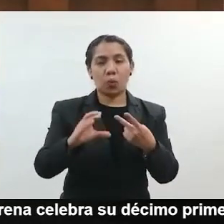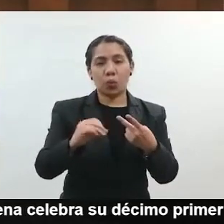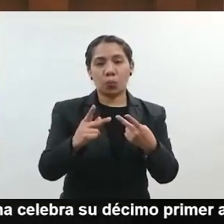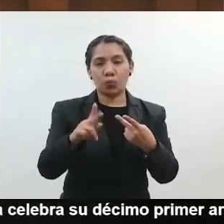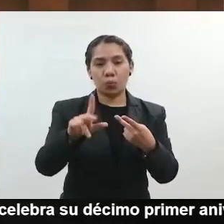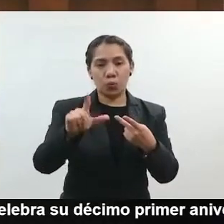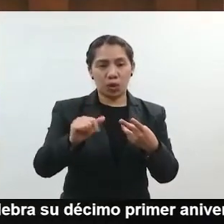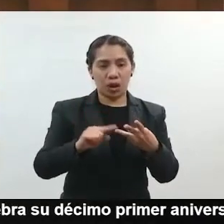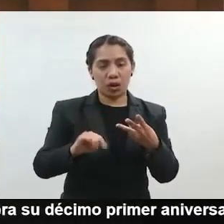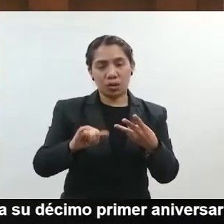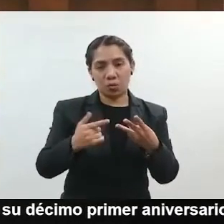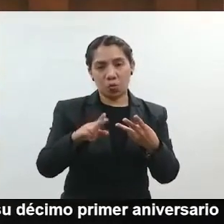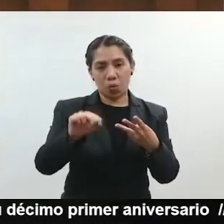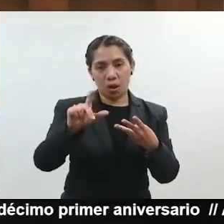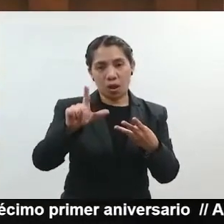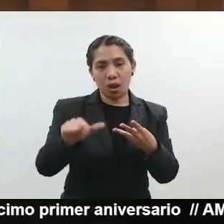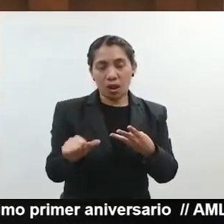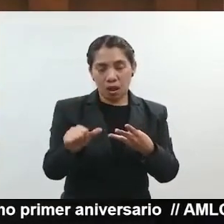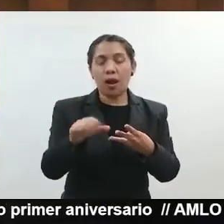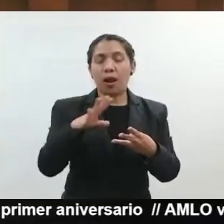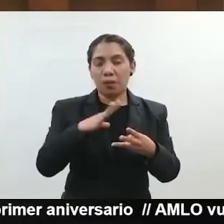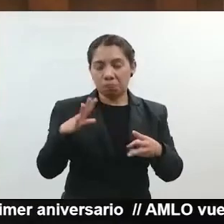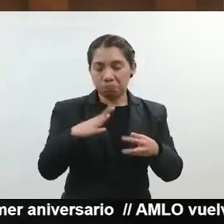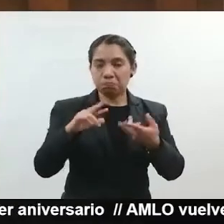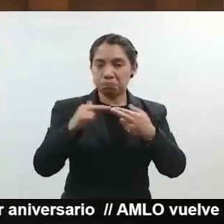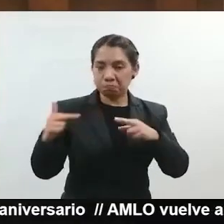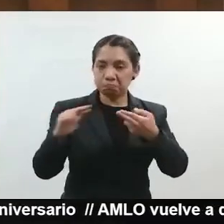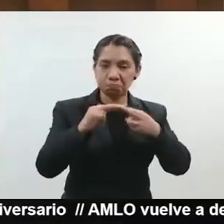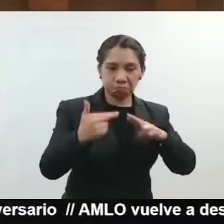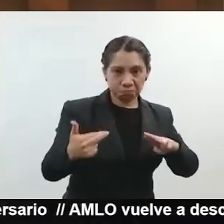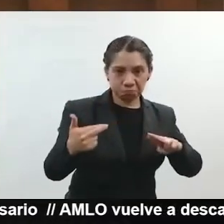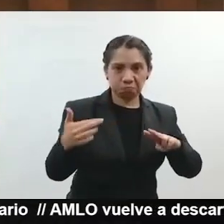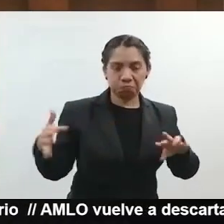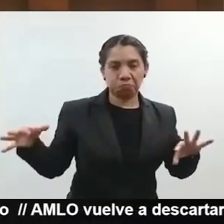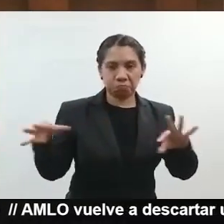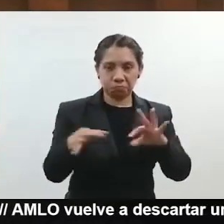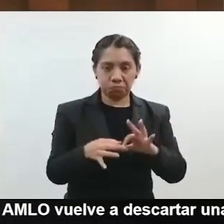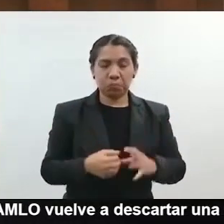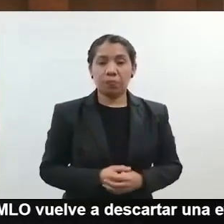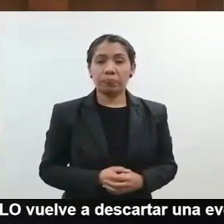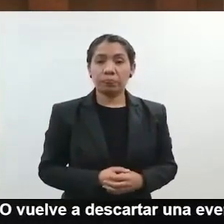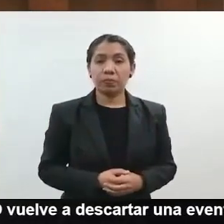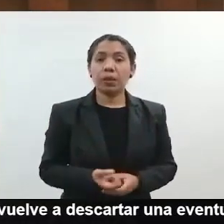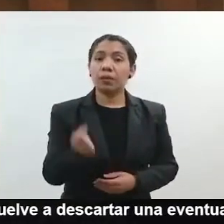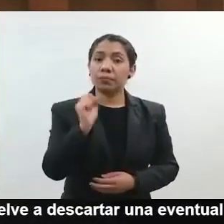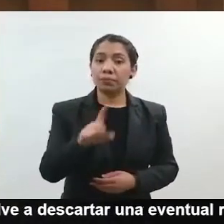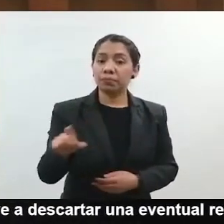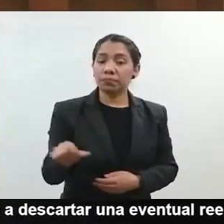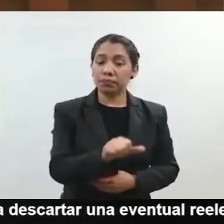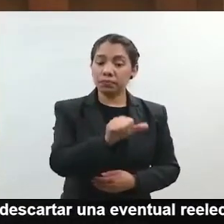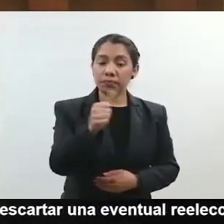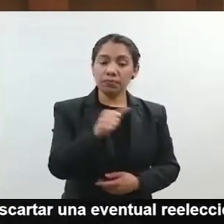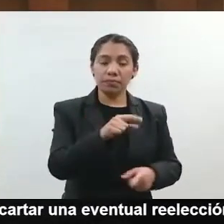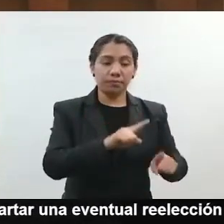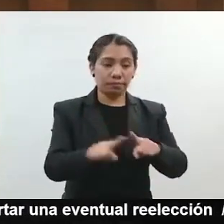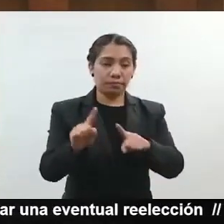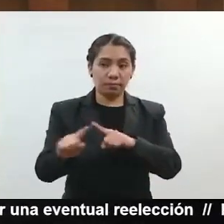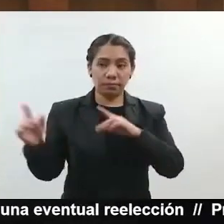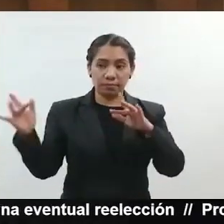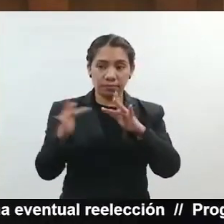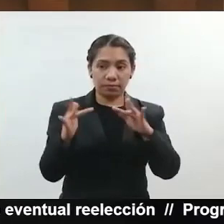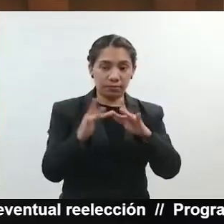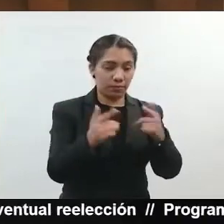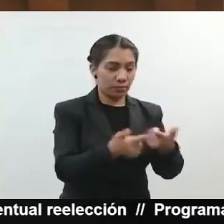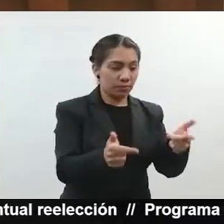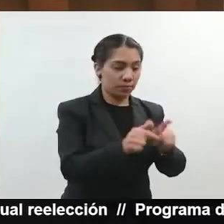y sobre todo lo que mencionaba al principio, la relación que existe entre las operaciones del grupo criminal